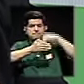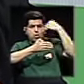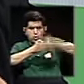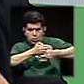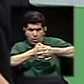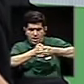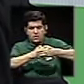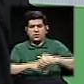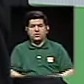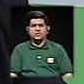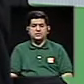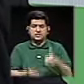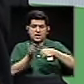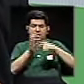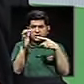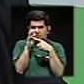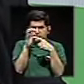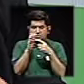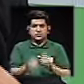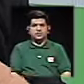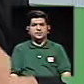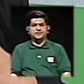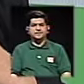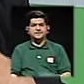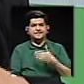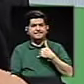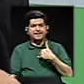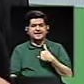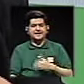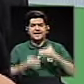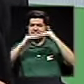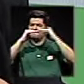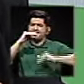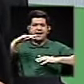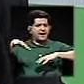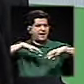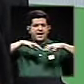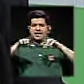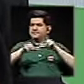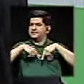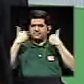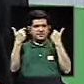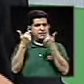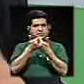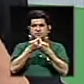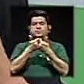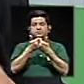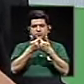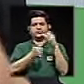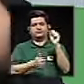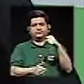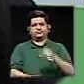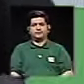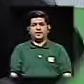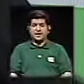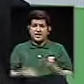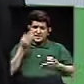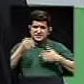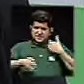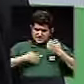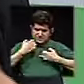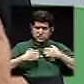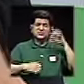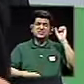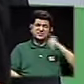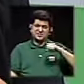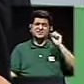del del referéndum definitivamente una baja en la actividad de los movimientos porque si Claro claro por